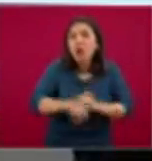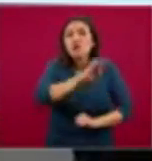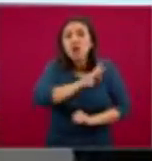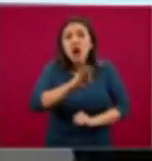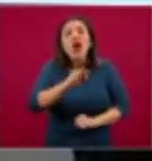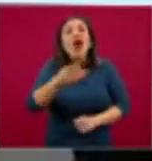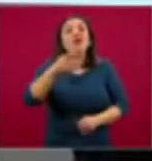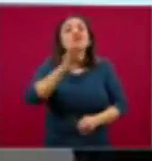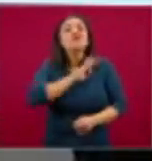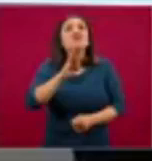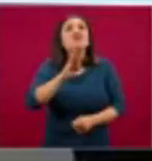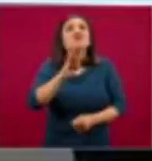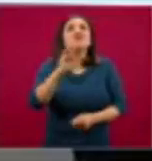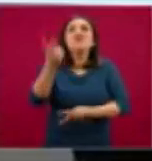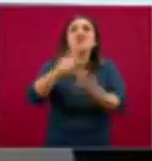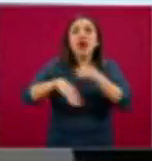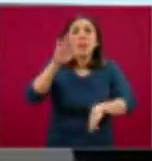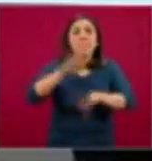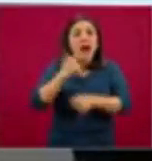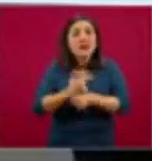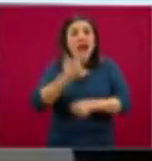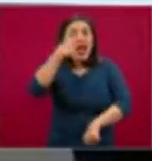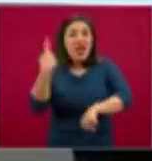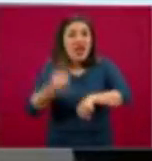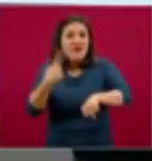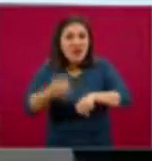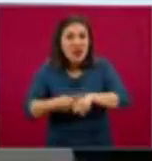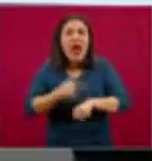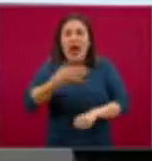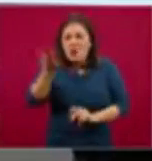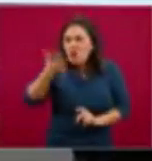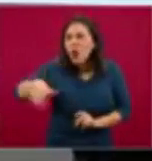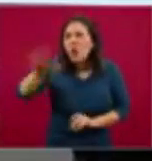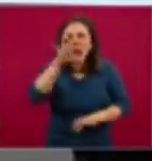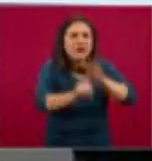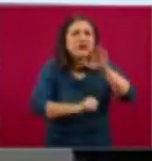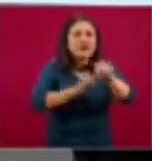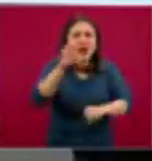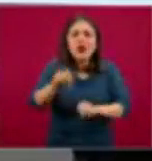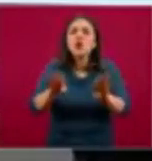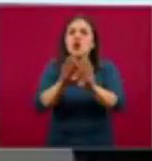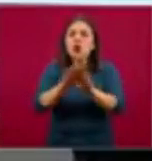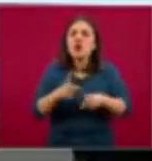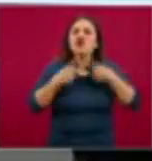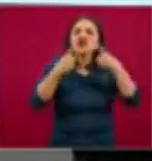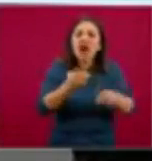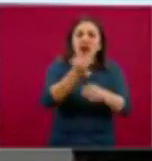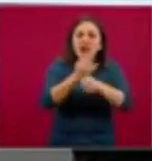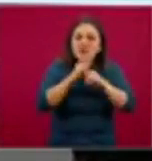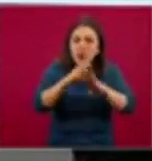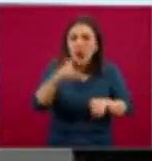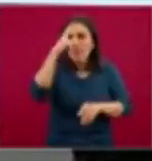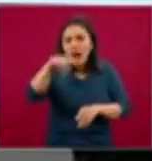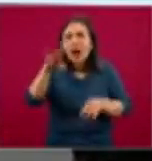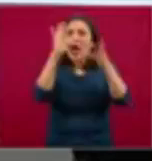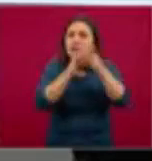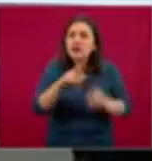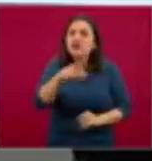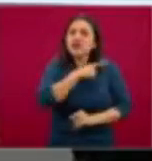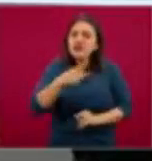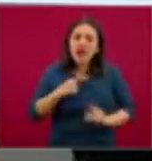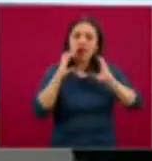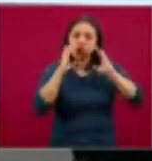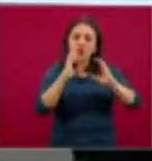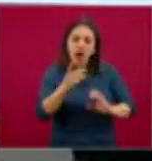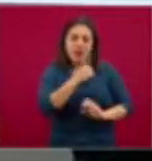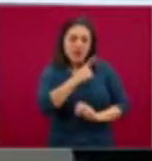hacer presentar un cuadro clínico más grave, para darles la información de cómo cuidarse, cómo